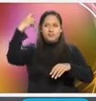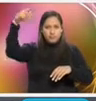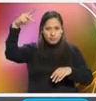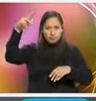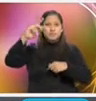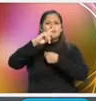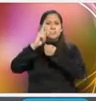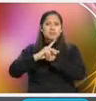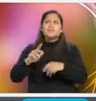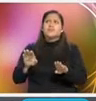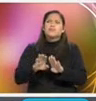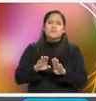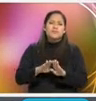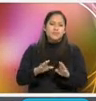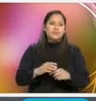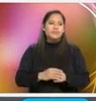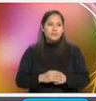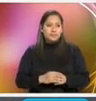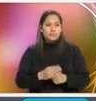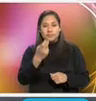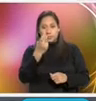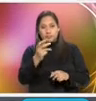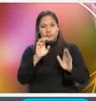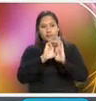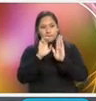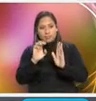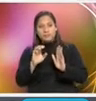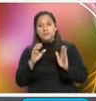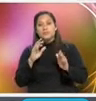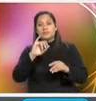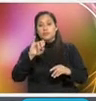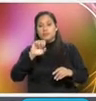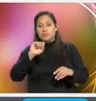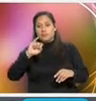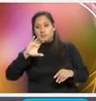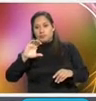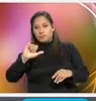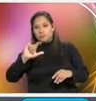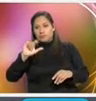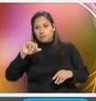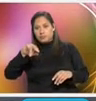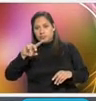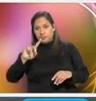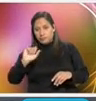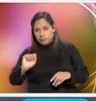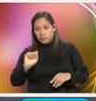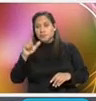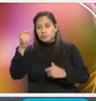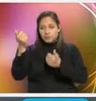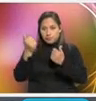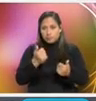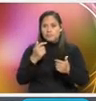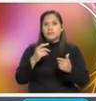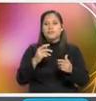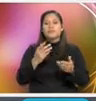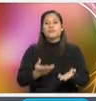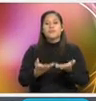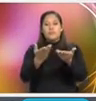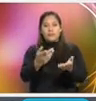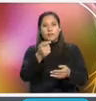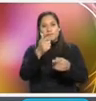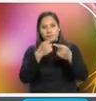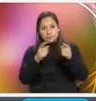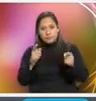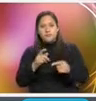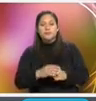en otros países, ¿no? Claro. Y en este caso Jessica Lange nos trae una obra, una propuesta